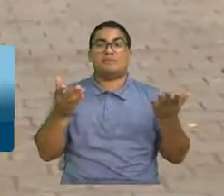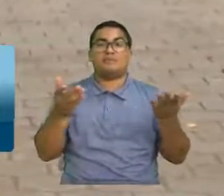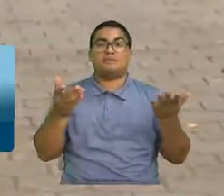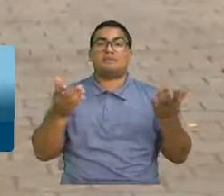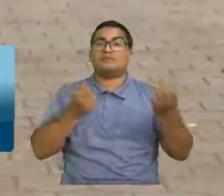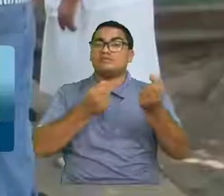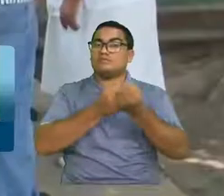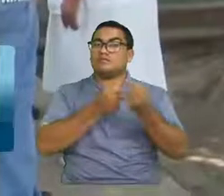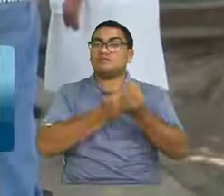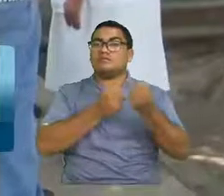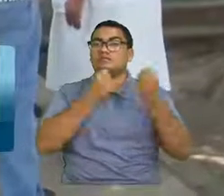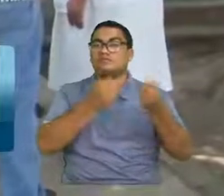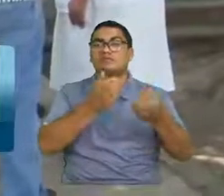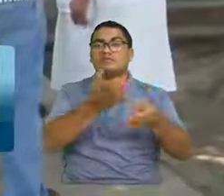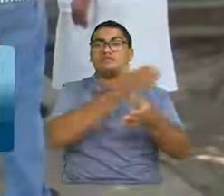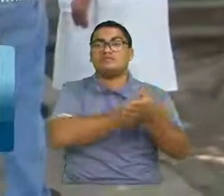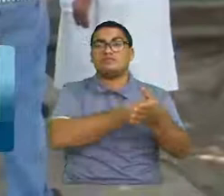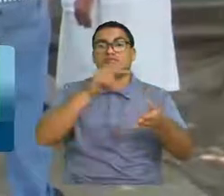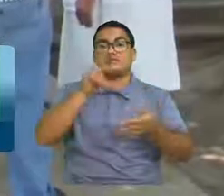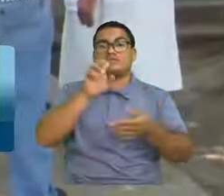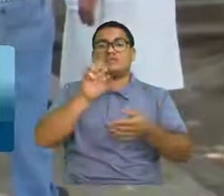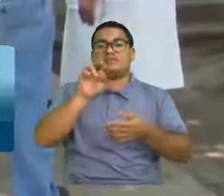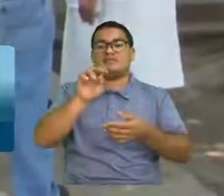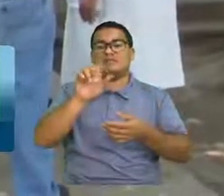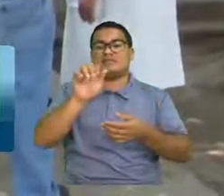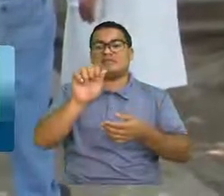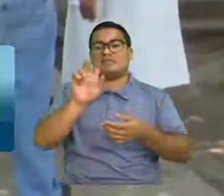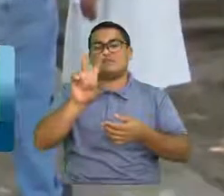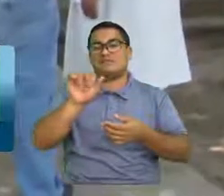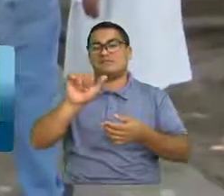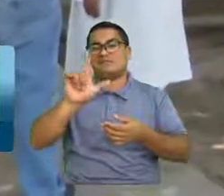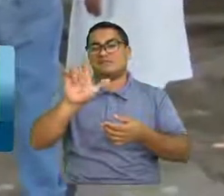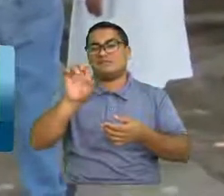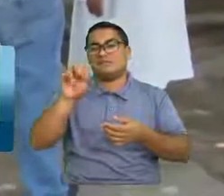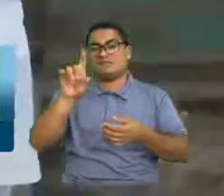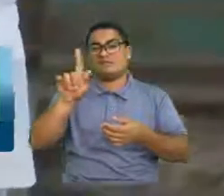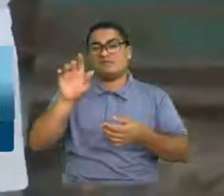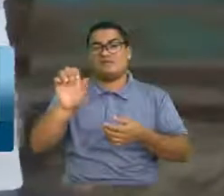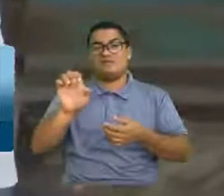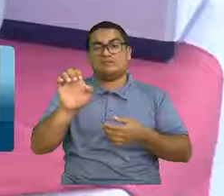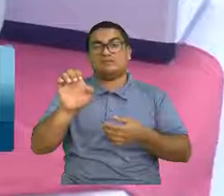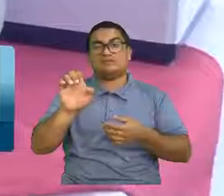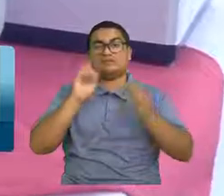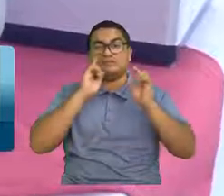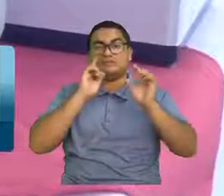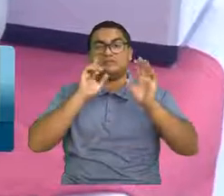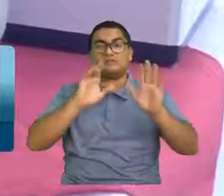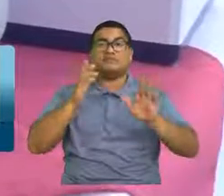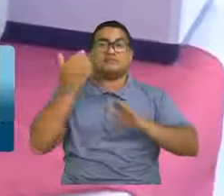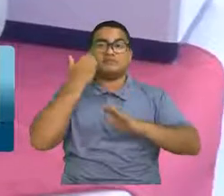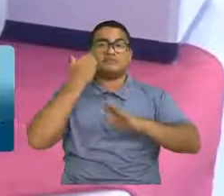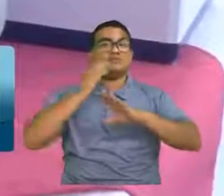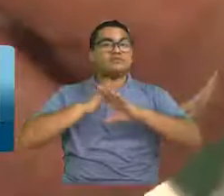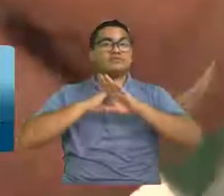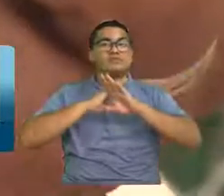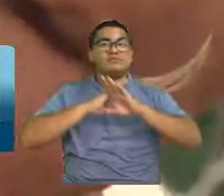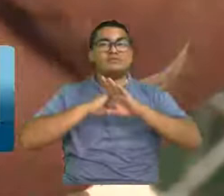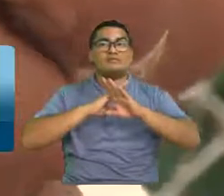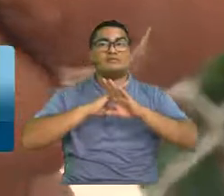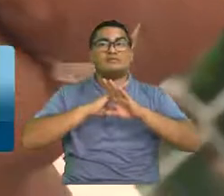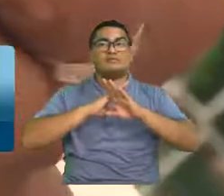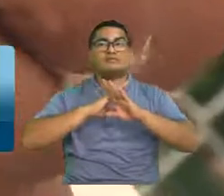refuerzo de las tres pentavalentes que le pusimos a los 2, a los 4 y a los 6 meses. ¿Y previene, recuérdame? Sí. La DPT previene